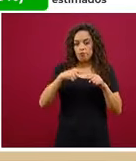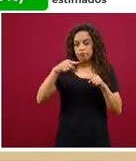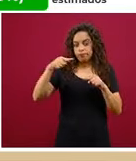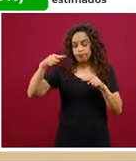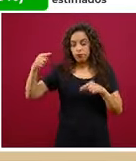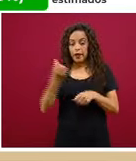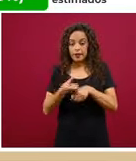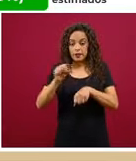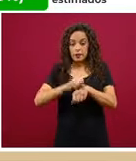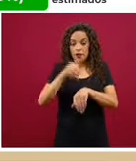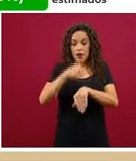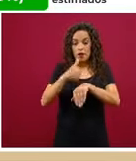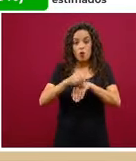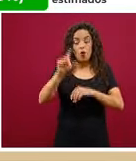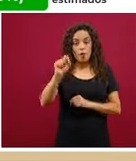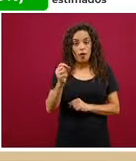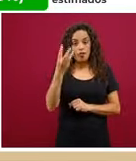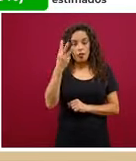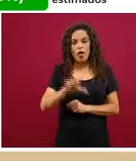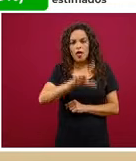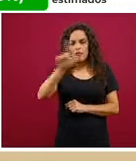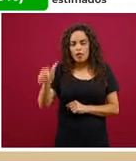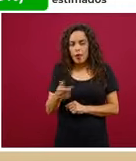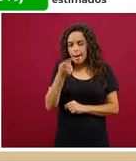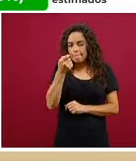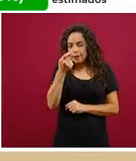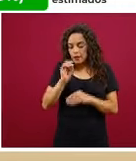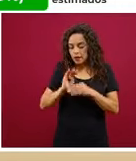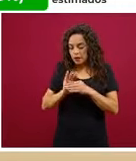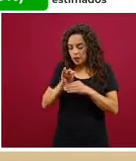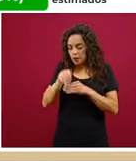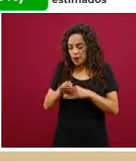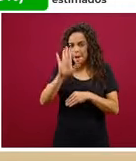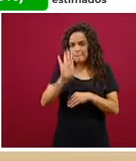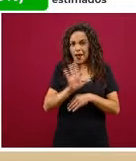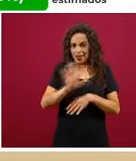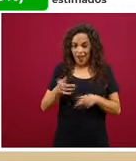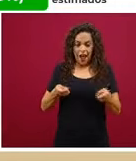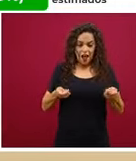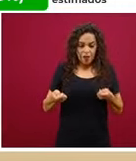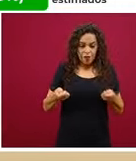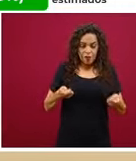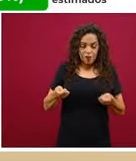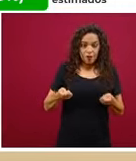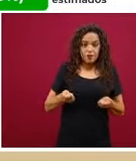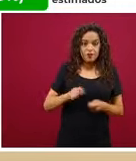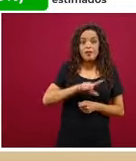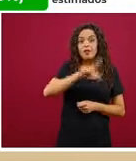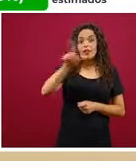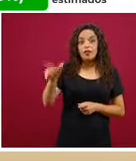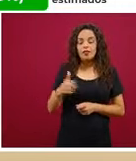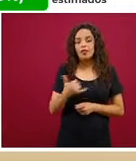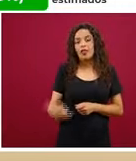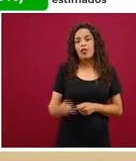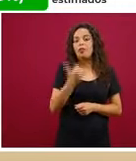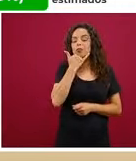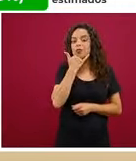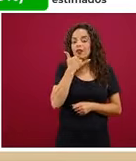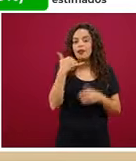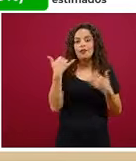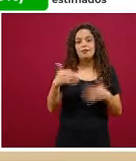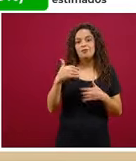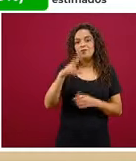23. Un pequeño descenso que parecía que pudiera ser ya el control de la epidemia en Oaxaca, sin embargo, para la